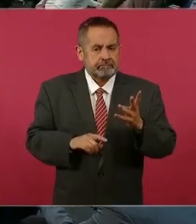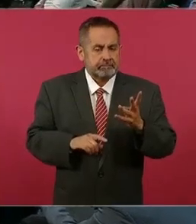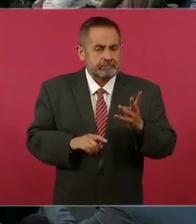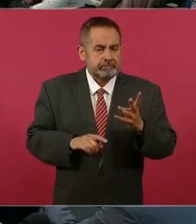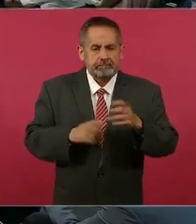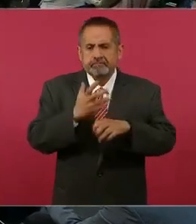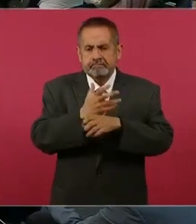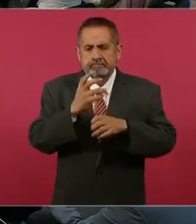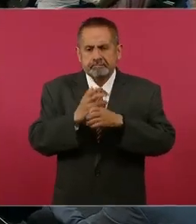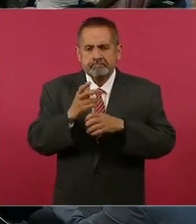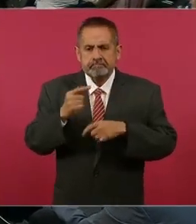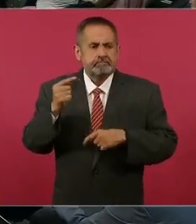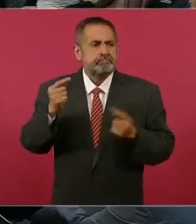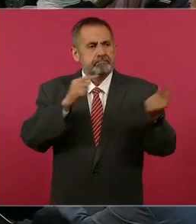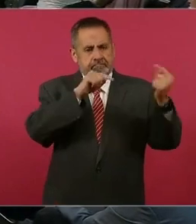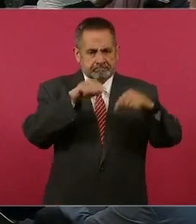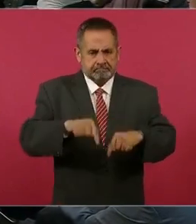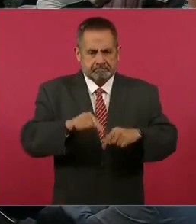y estadounidense.